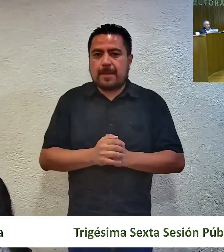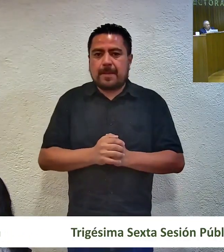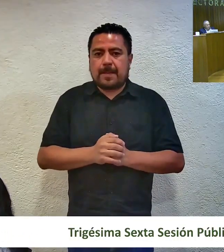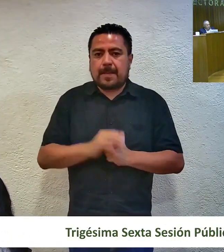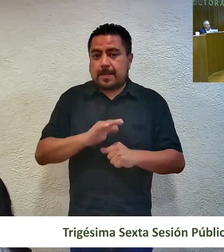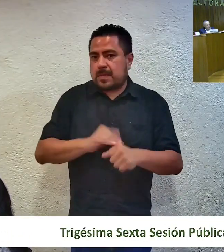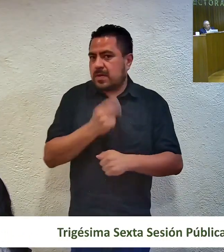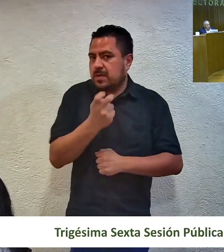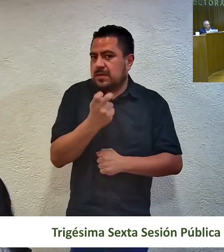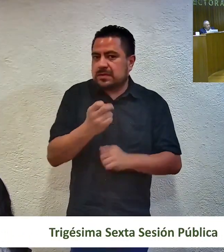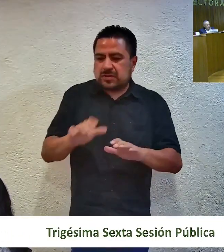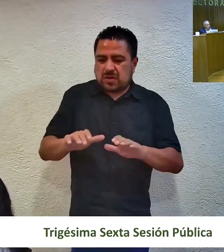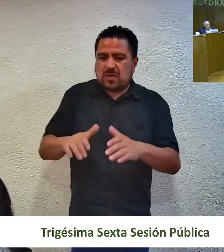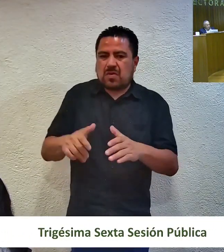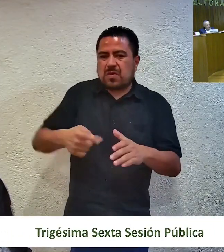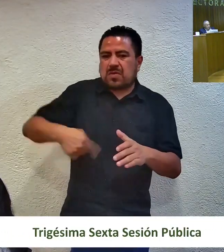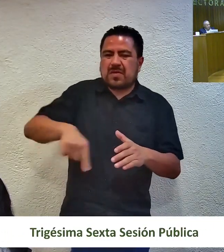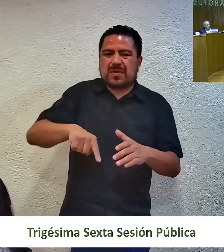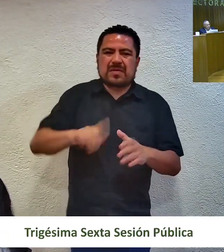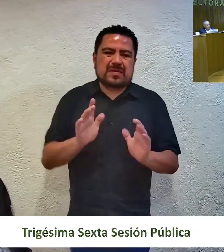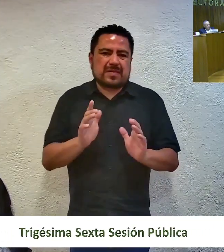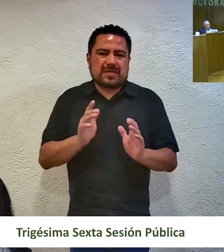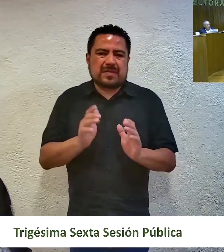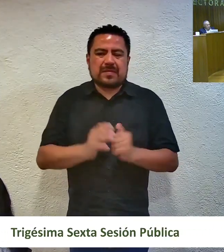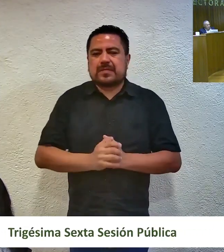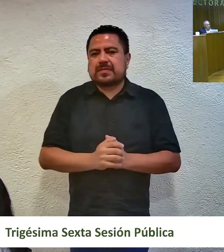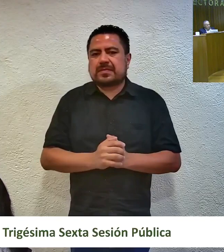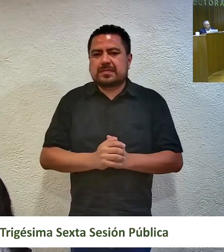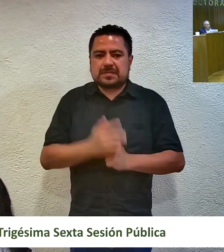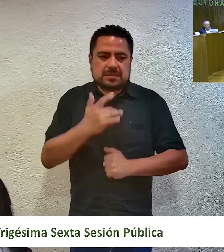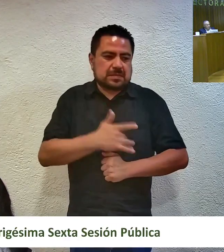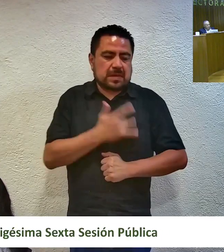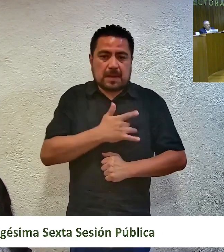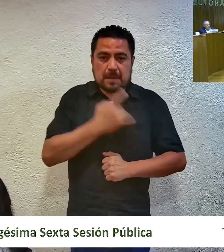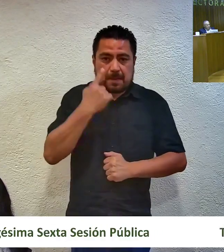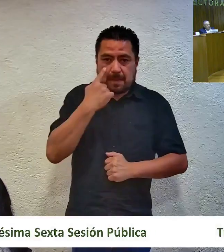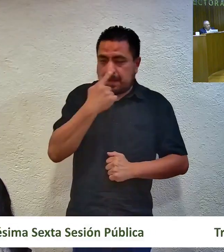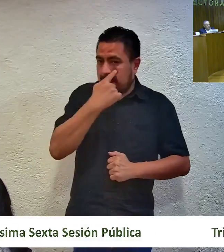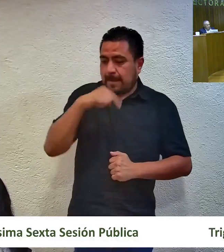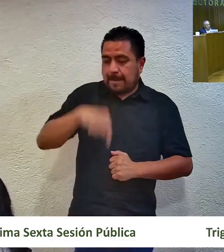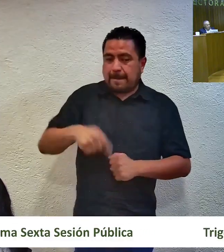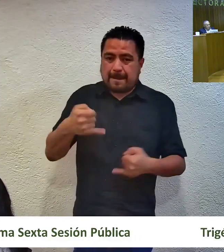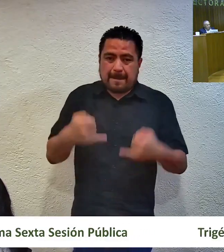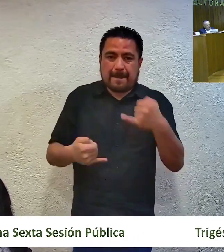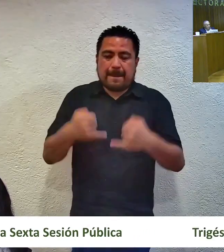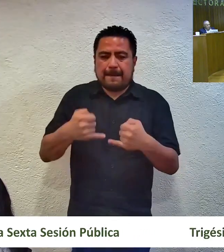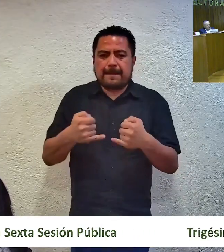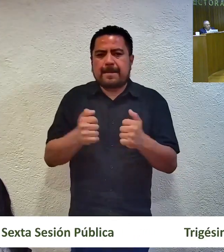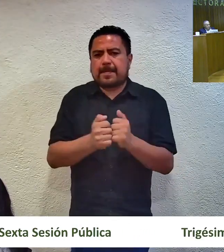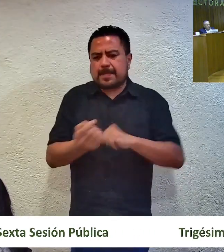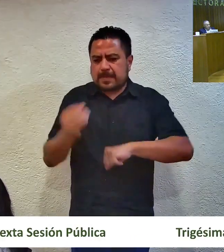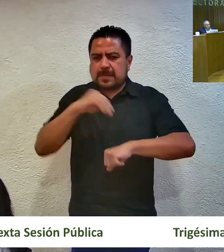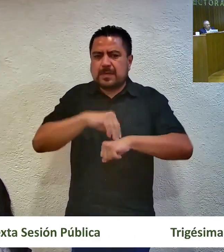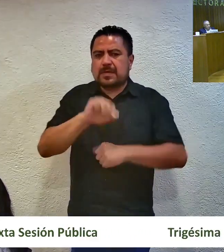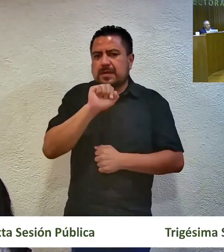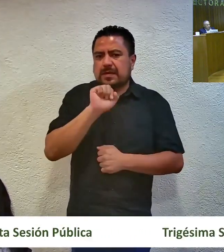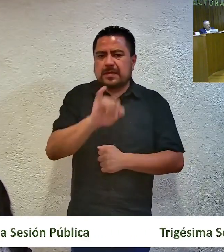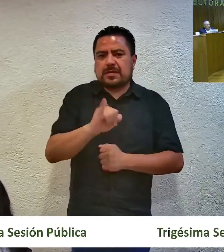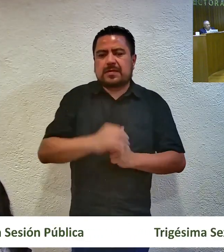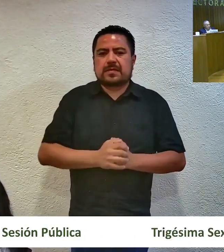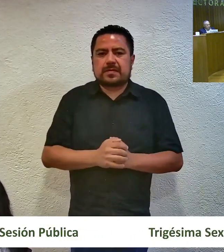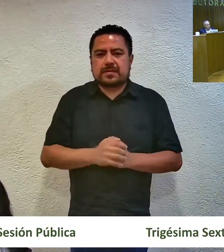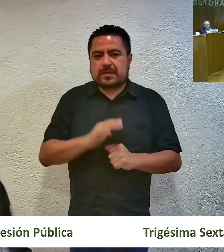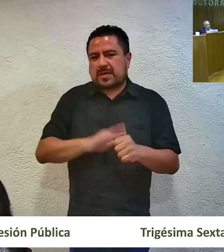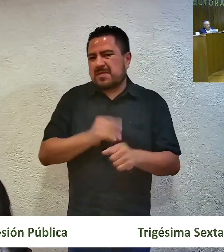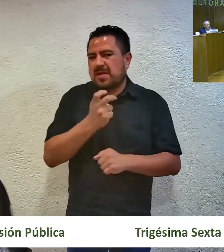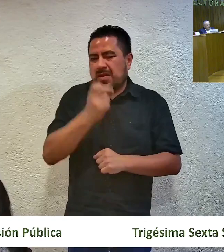Por lo que hace a los bloques de agravios de los recursos de apelación, se estiman por este Tribunal Electoral como parcialmente fundados. Ello